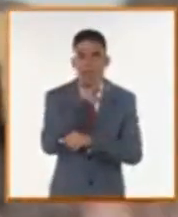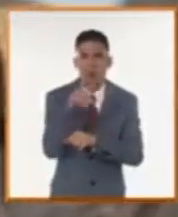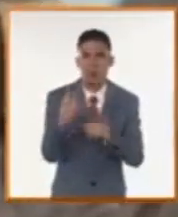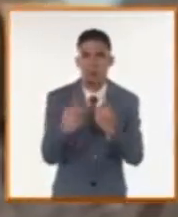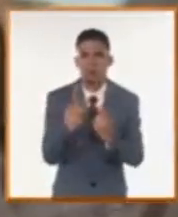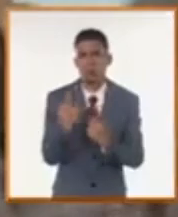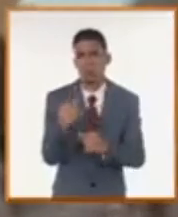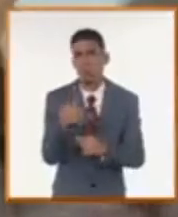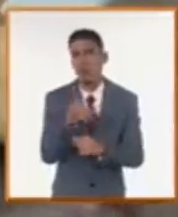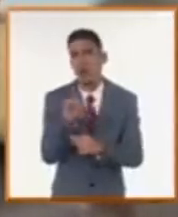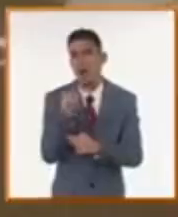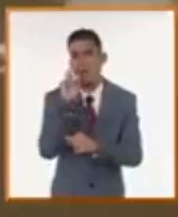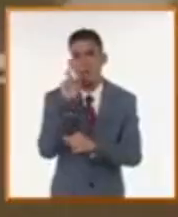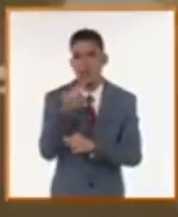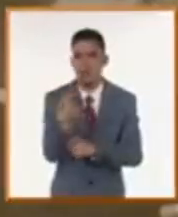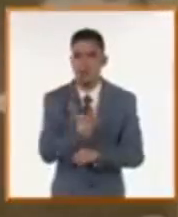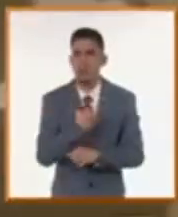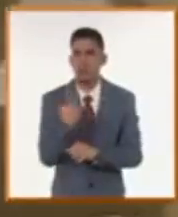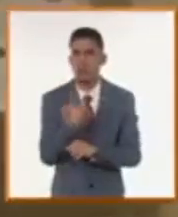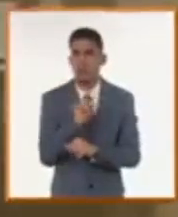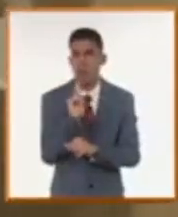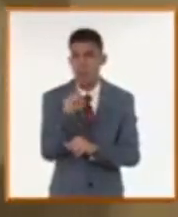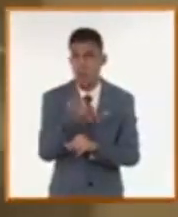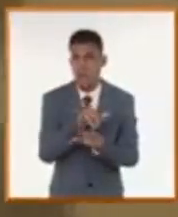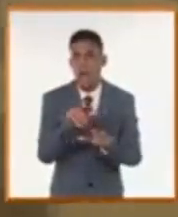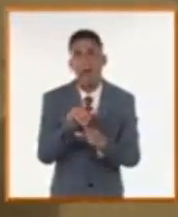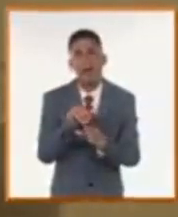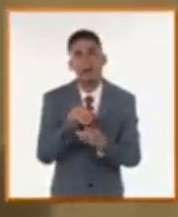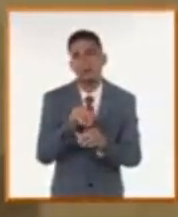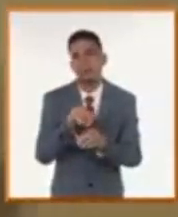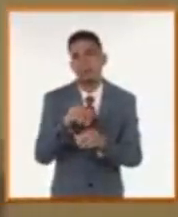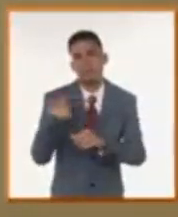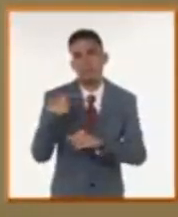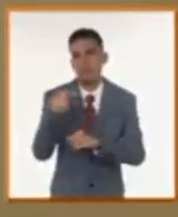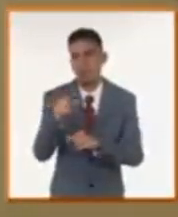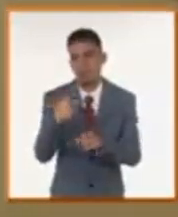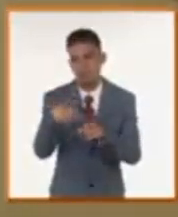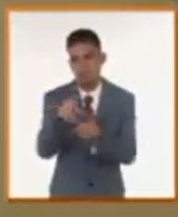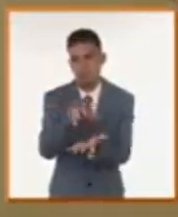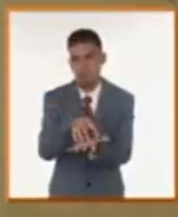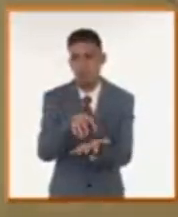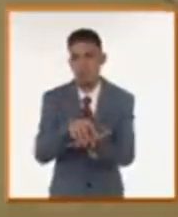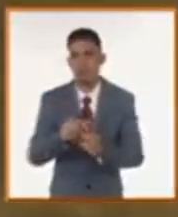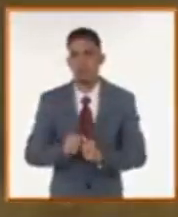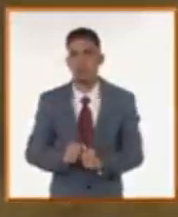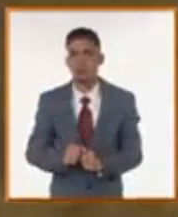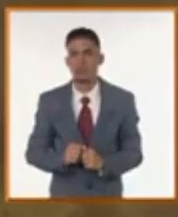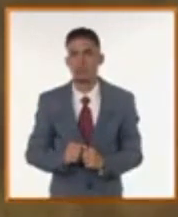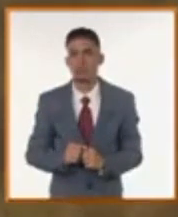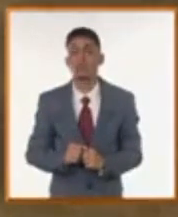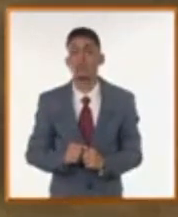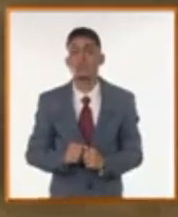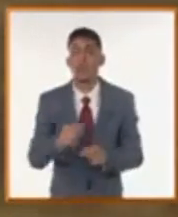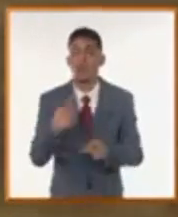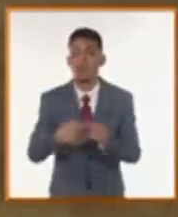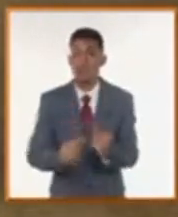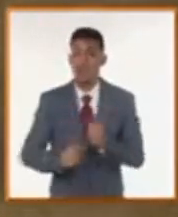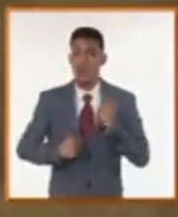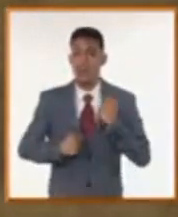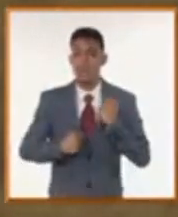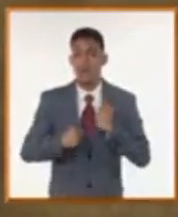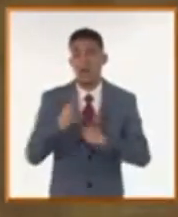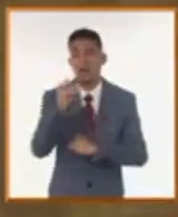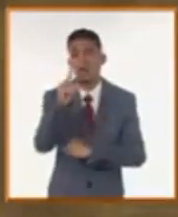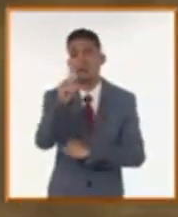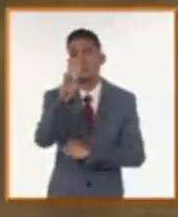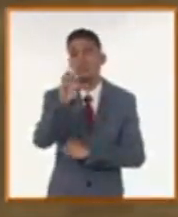retirarse en posición sobre donde estaba la 25B, la antigua posición de la 25B. Pero ahí entonces, con un 130, se la adivinó un blindado de ellos.